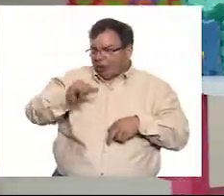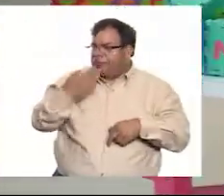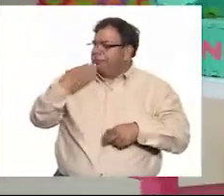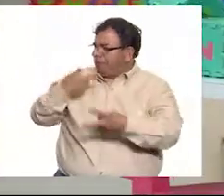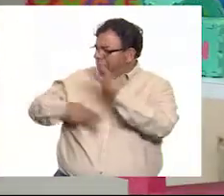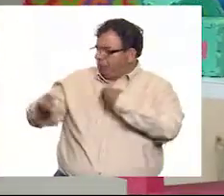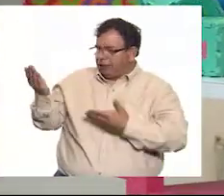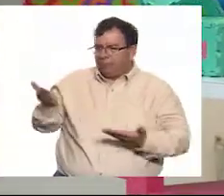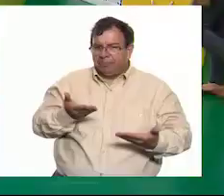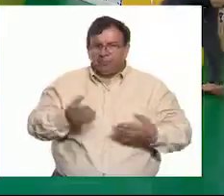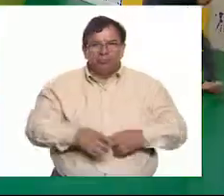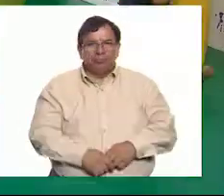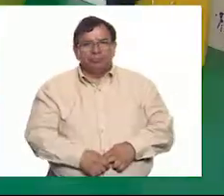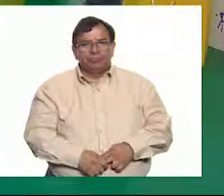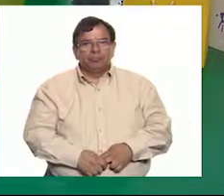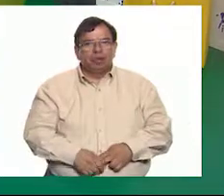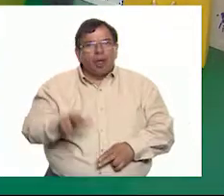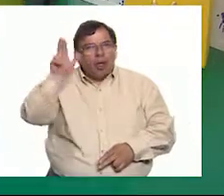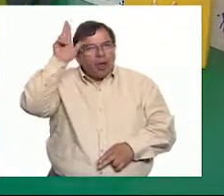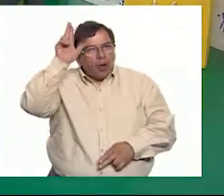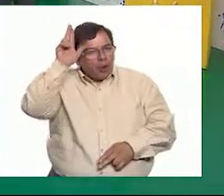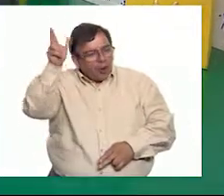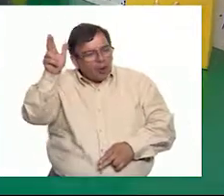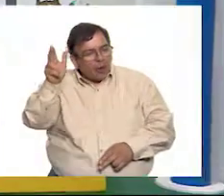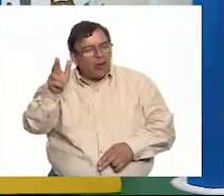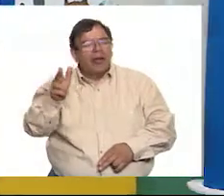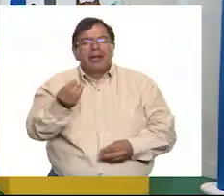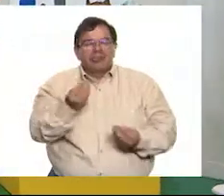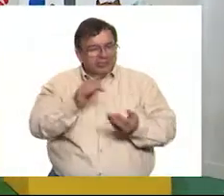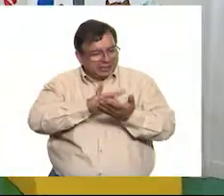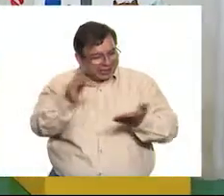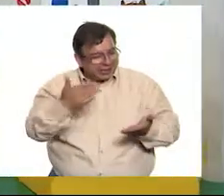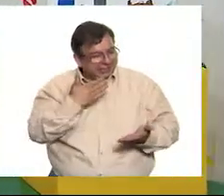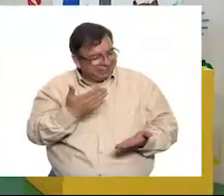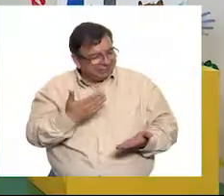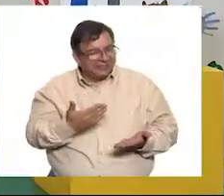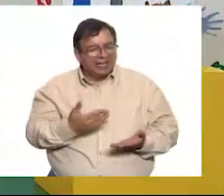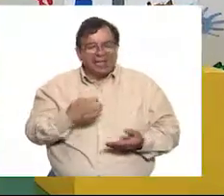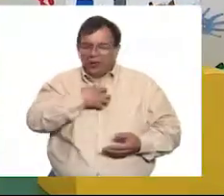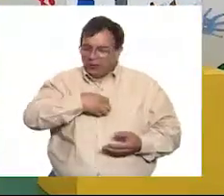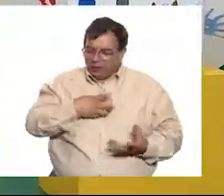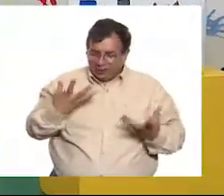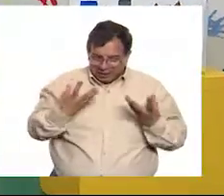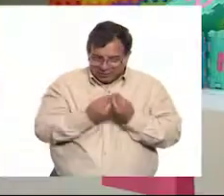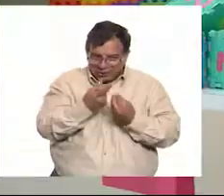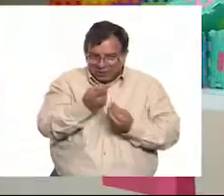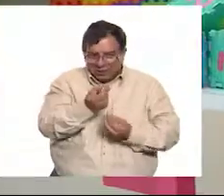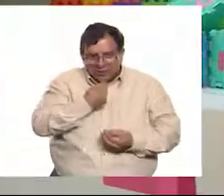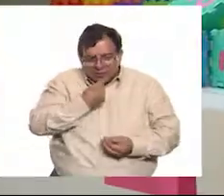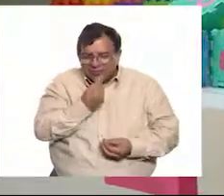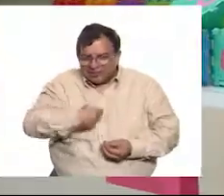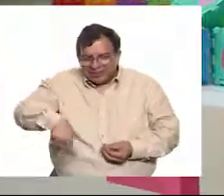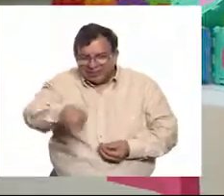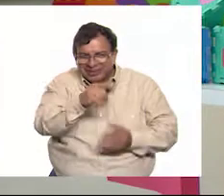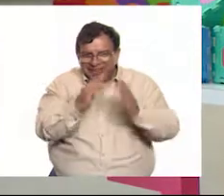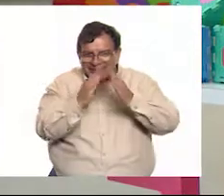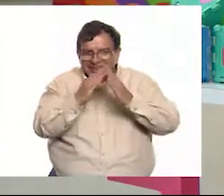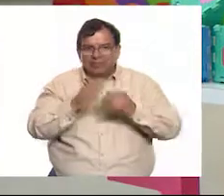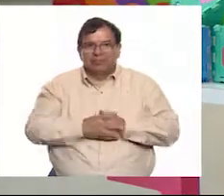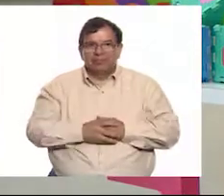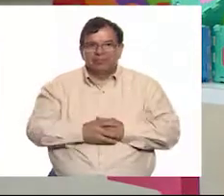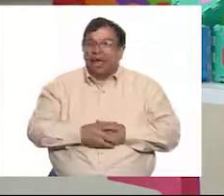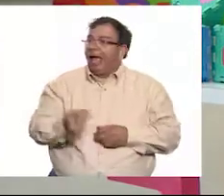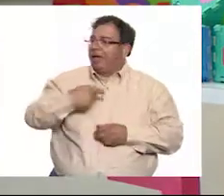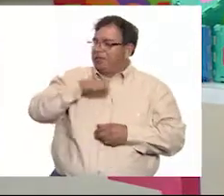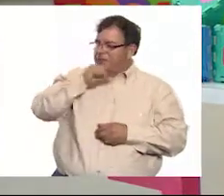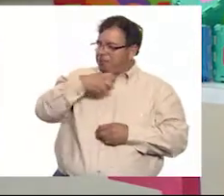maestra, bienvenida, ¿cómo estás? Hola, ¿qué tal Pilar? Muy bien, muchas gracias. Qué muy, bueno. Muy contenta de estar aquí contigo y con los niños y niñas en casa. Ah, yo también